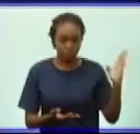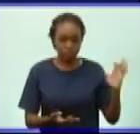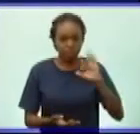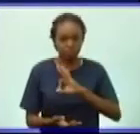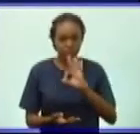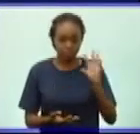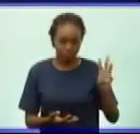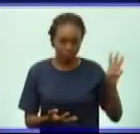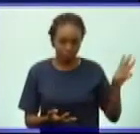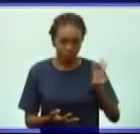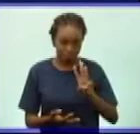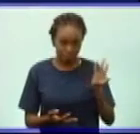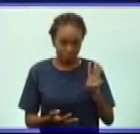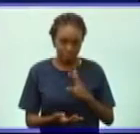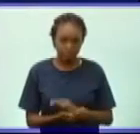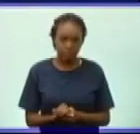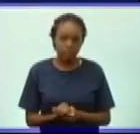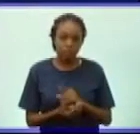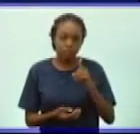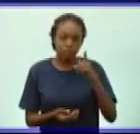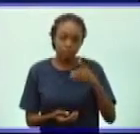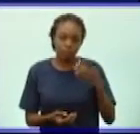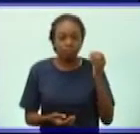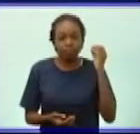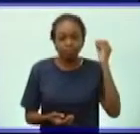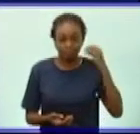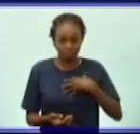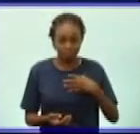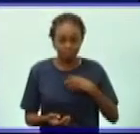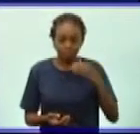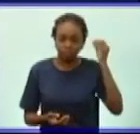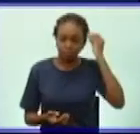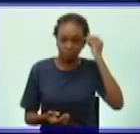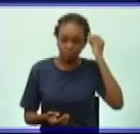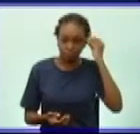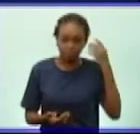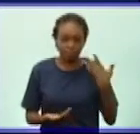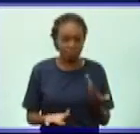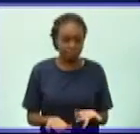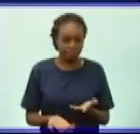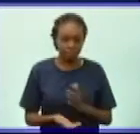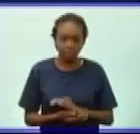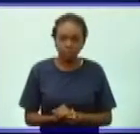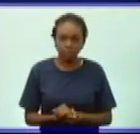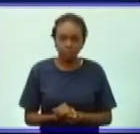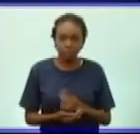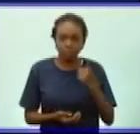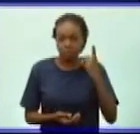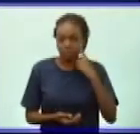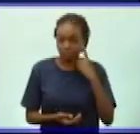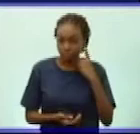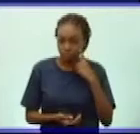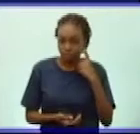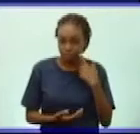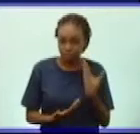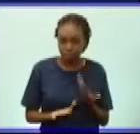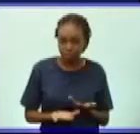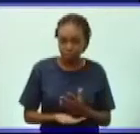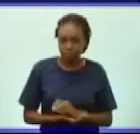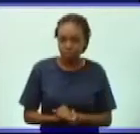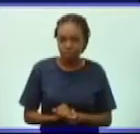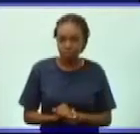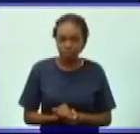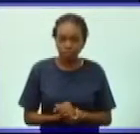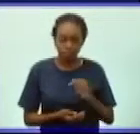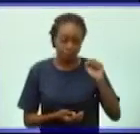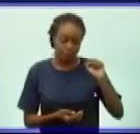ustedes deben ser capaces de vencer al estudiar este contenido? Primero, identificar el objeto